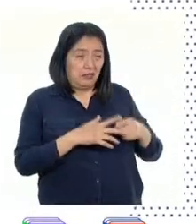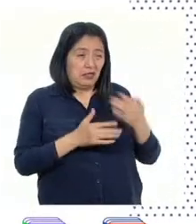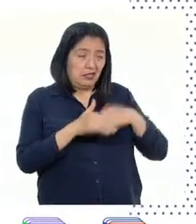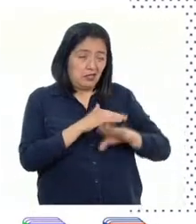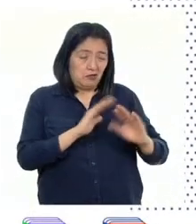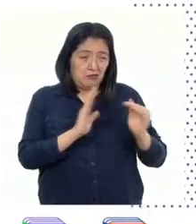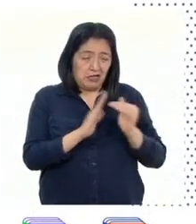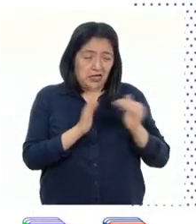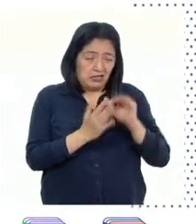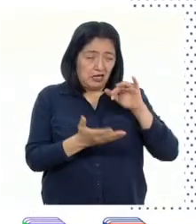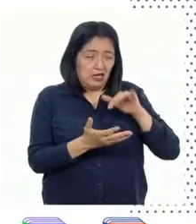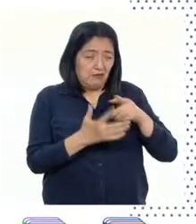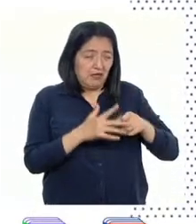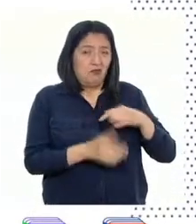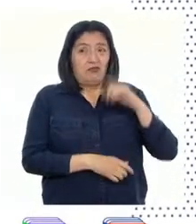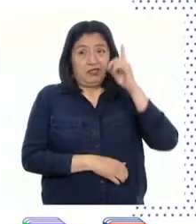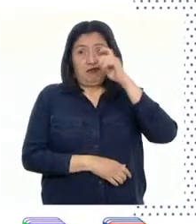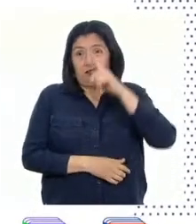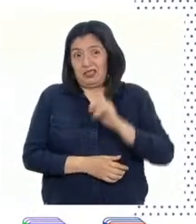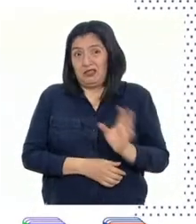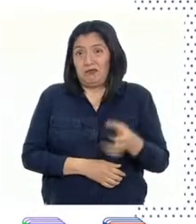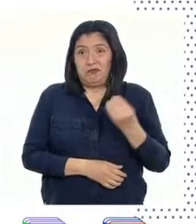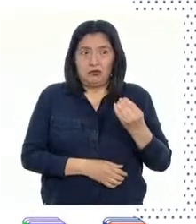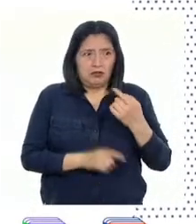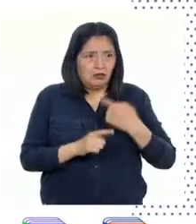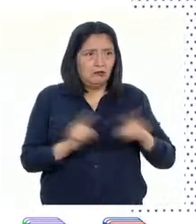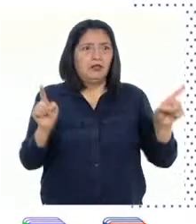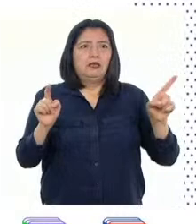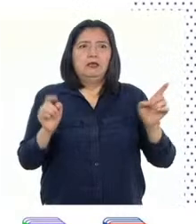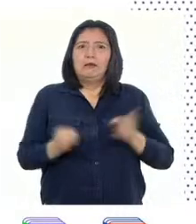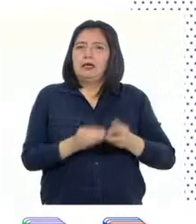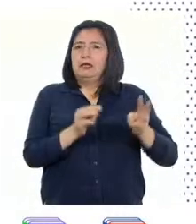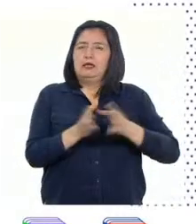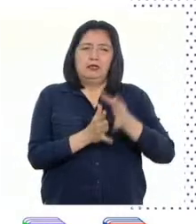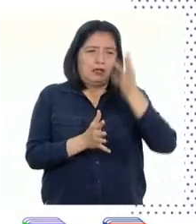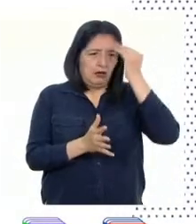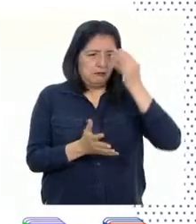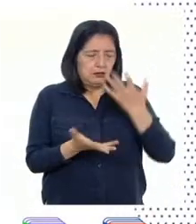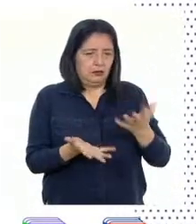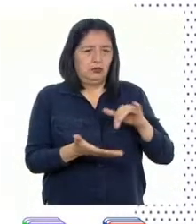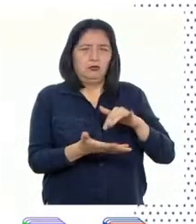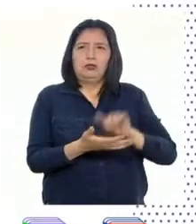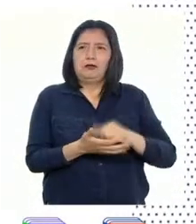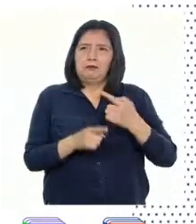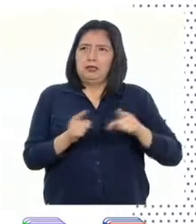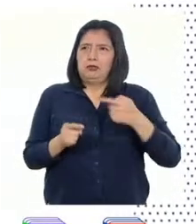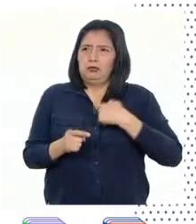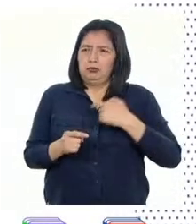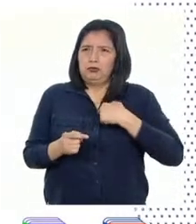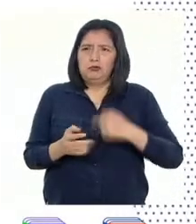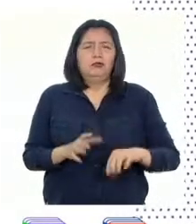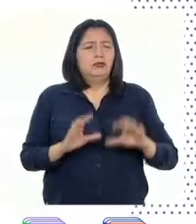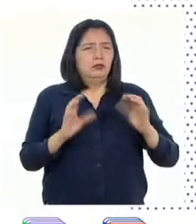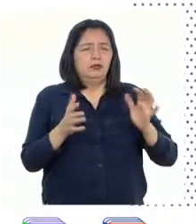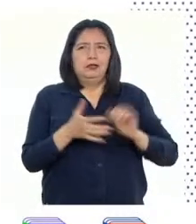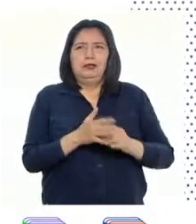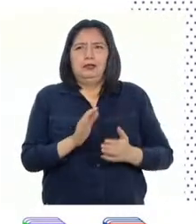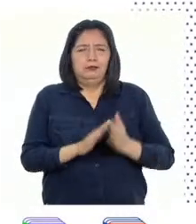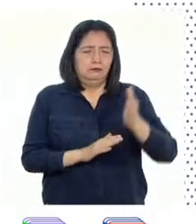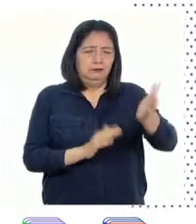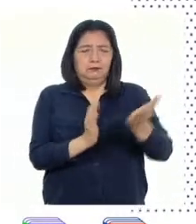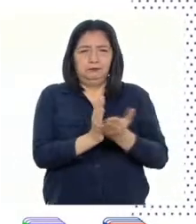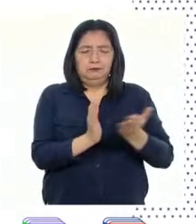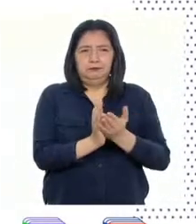en casa fue algo difícil porque era otra estrategia al estudiar. Pero yo en las clases presenciales no usaba